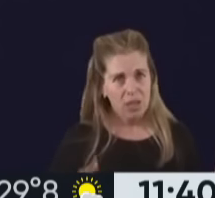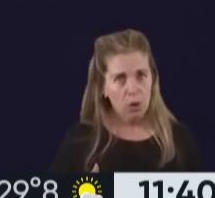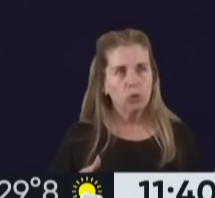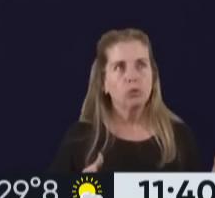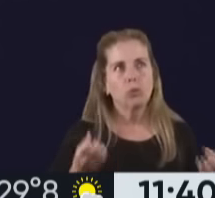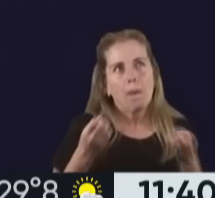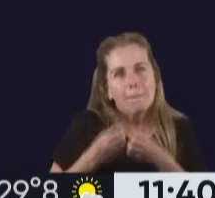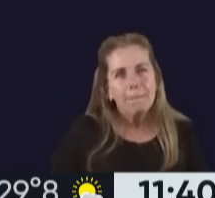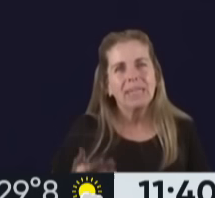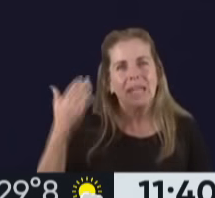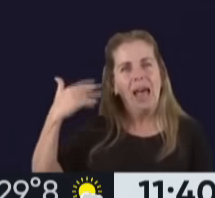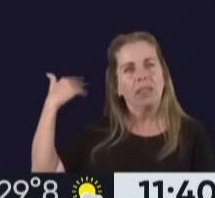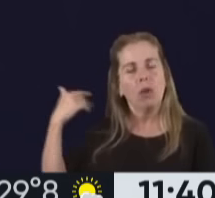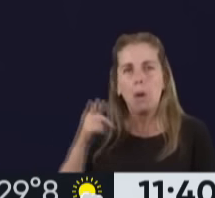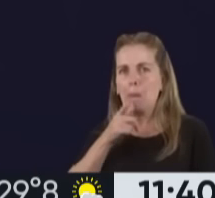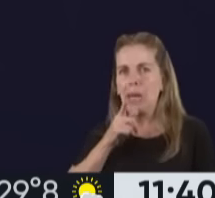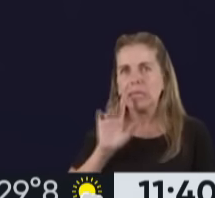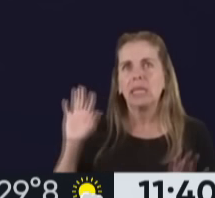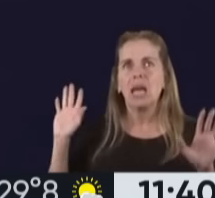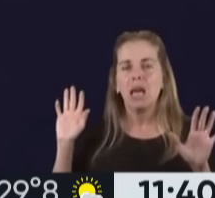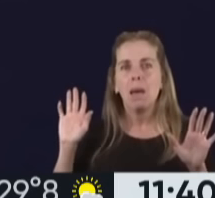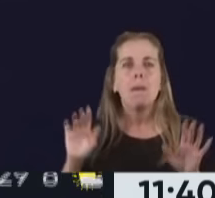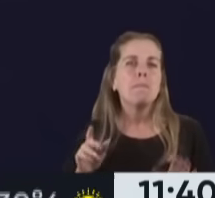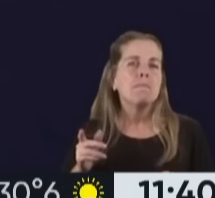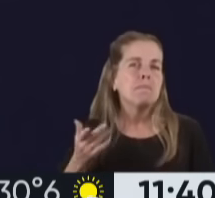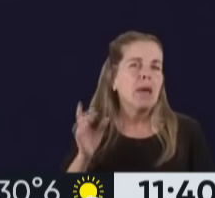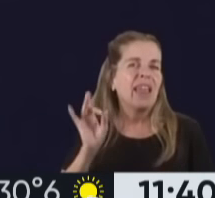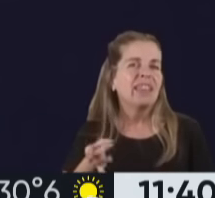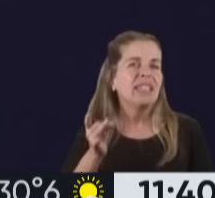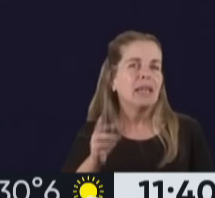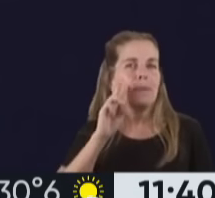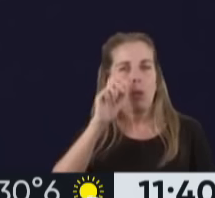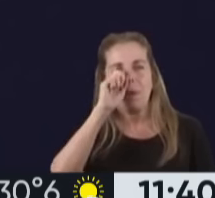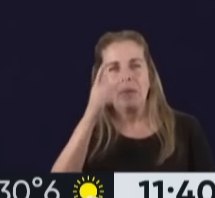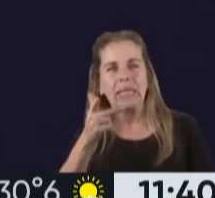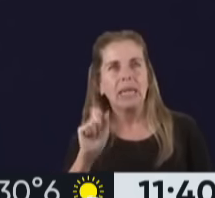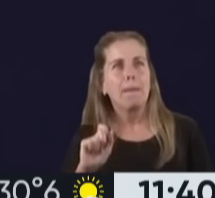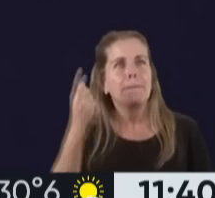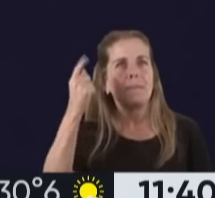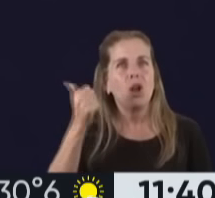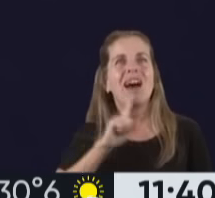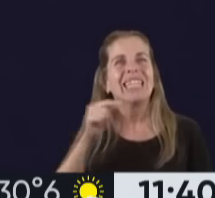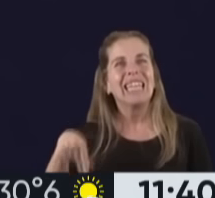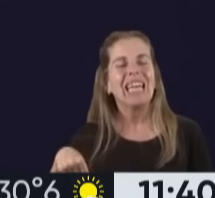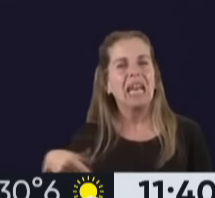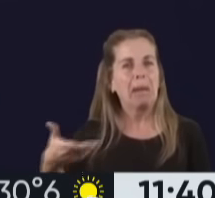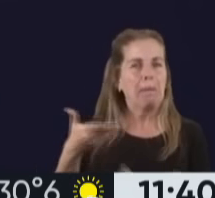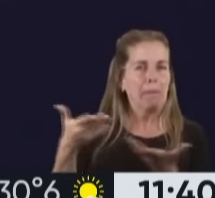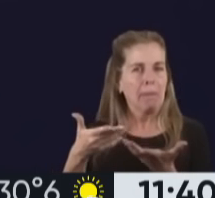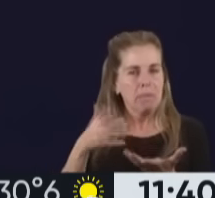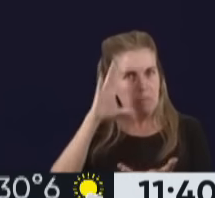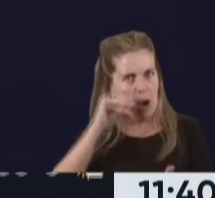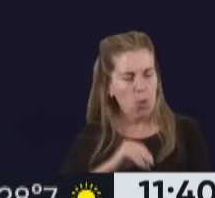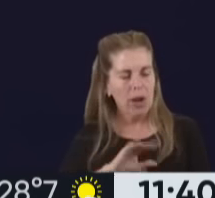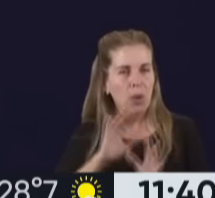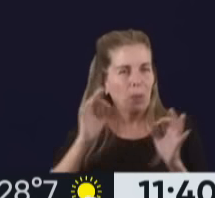allá incluso creo que los primeros fueron fines de diciembre de 2023, ahora no recuerdo, no tengo bien el dato en la cabeza fresco,